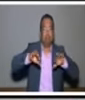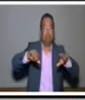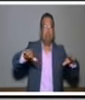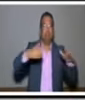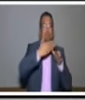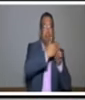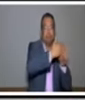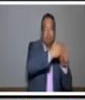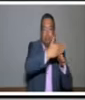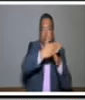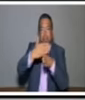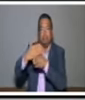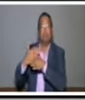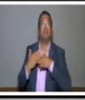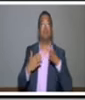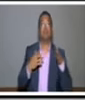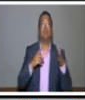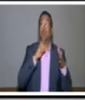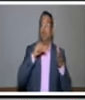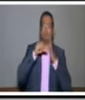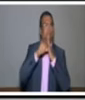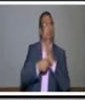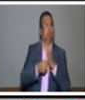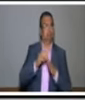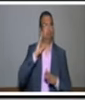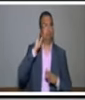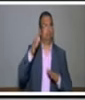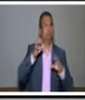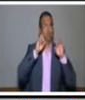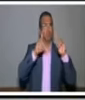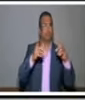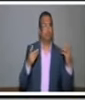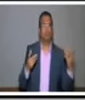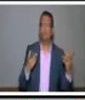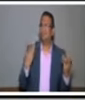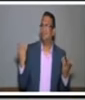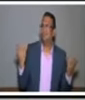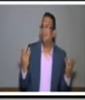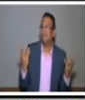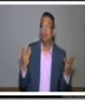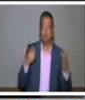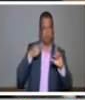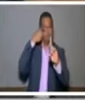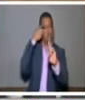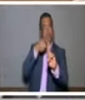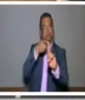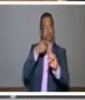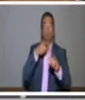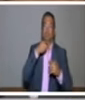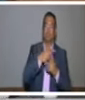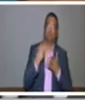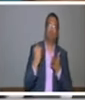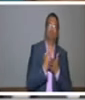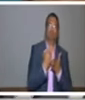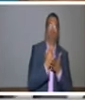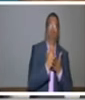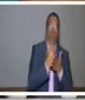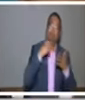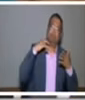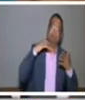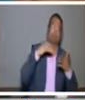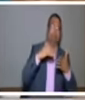Nosotros vamos a tener un énfasis y un objetivo bien claro en educación. Va a ser el siguiente. El objetivo es el aprovechamiento. Para eso nos